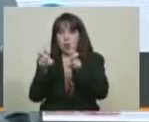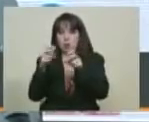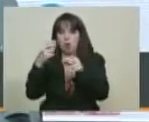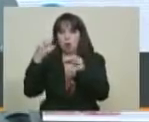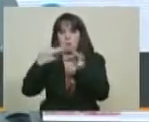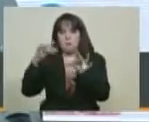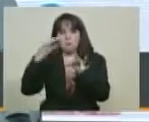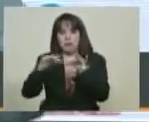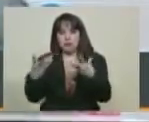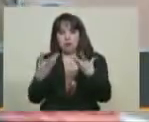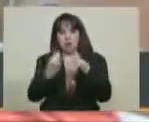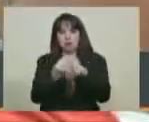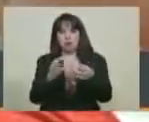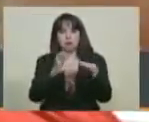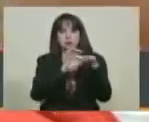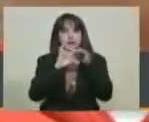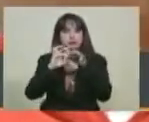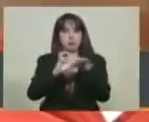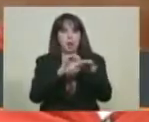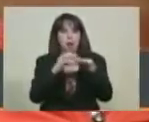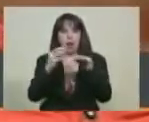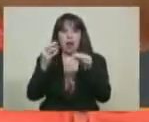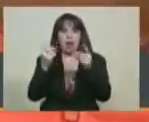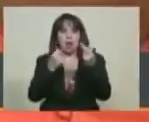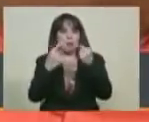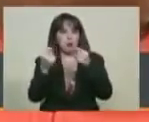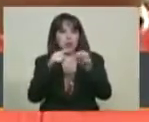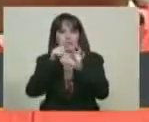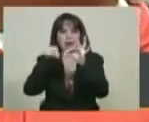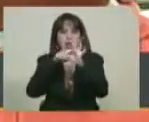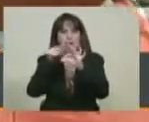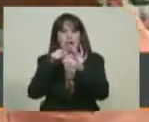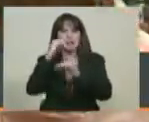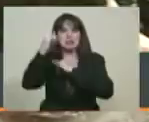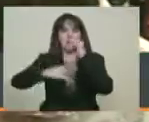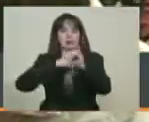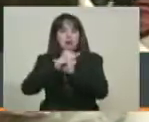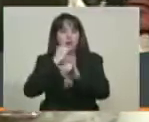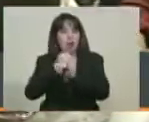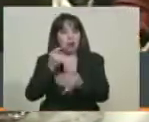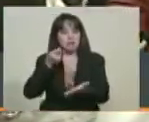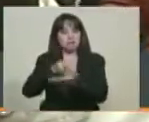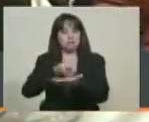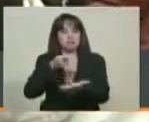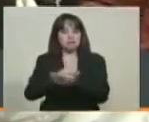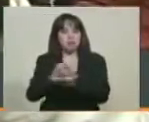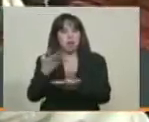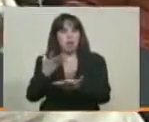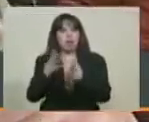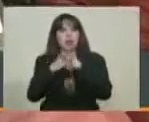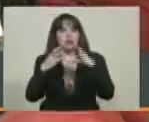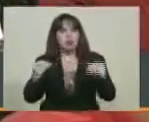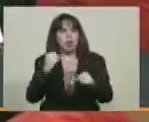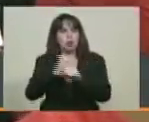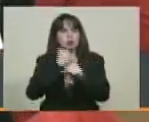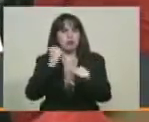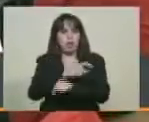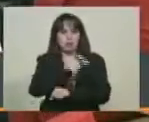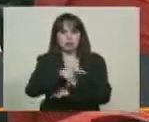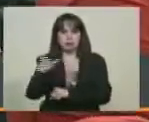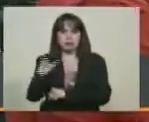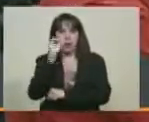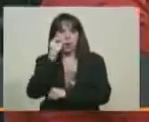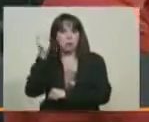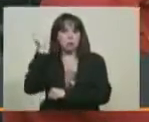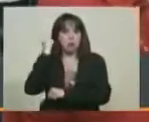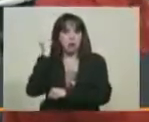petro y a las monedas internacionales. Y los trabajadores y trabajadoras